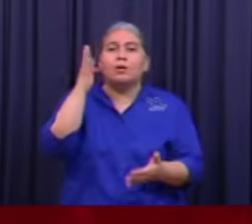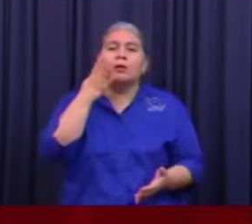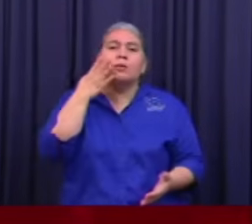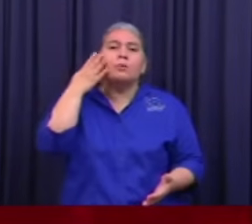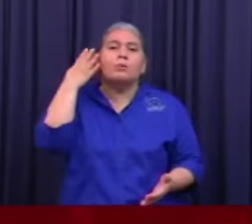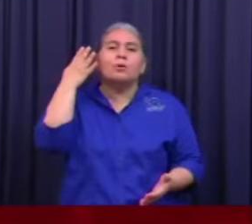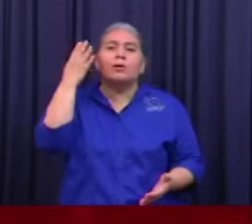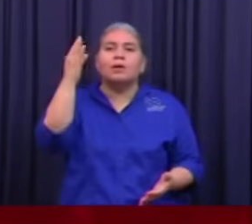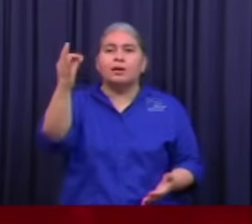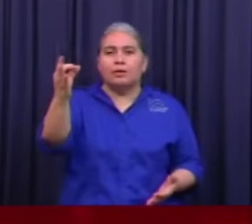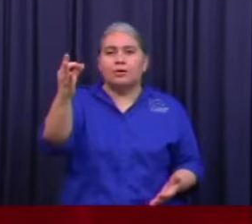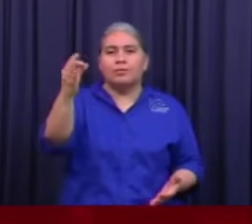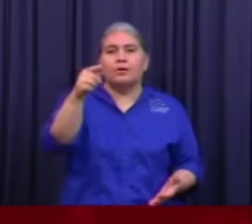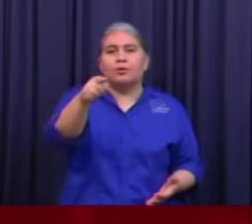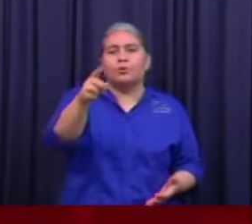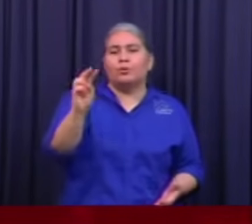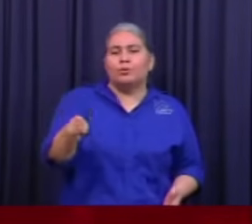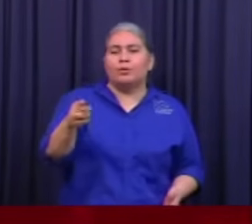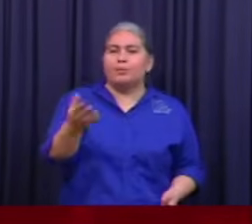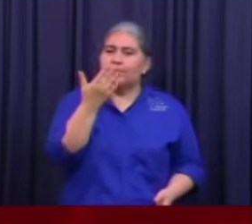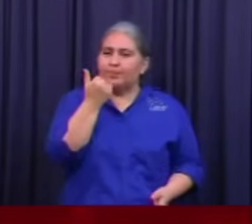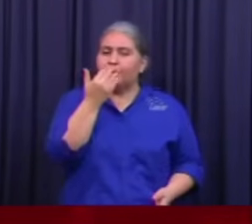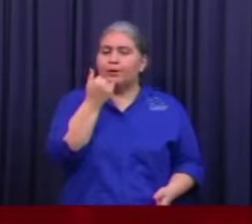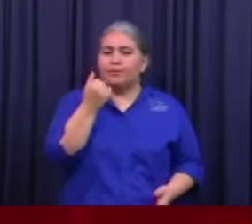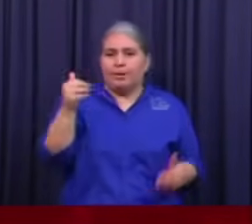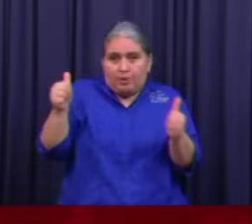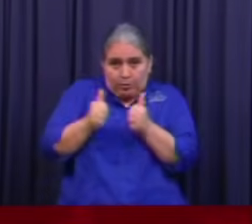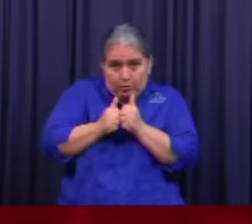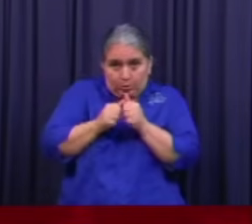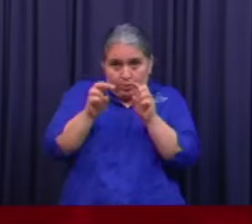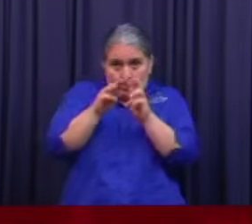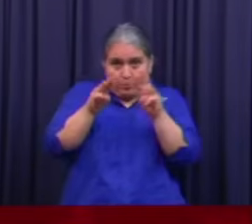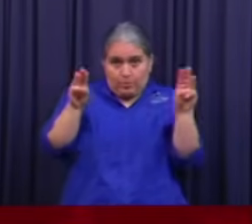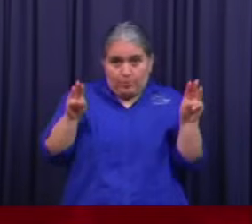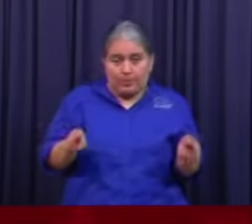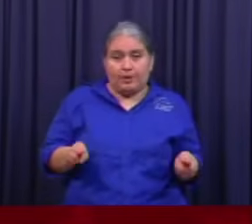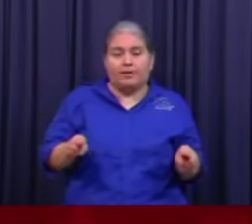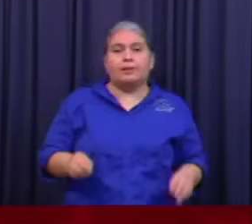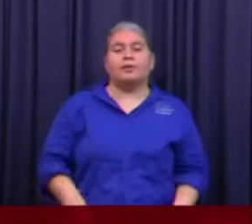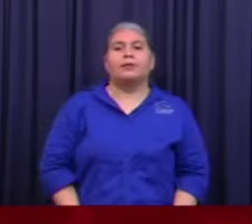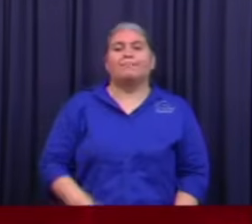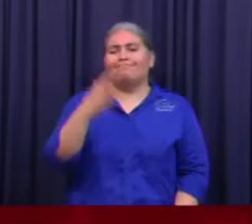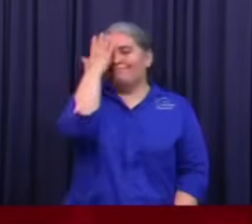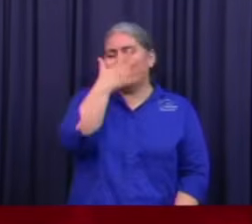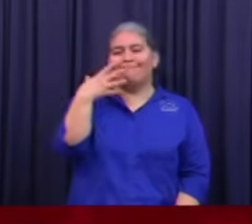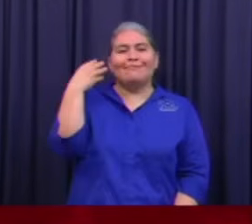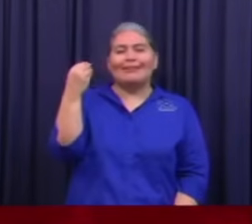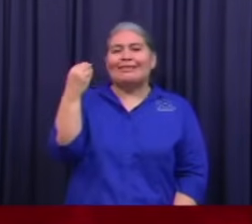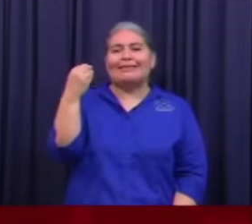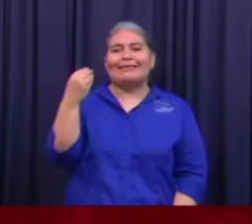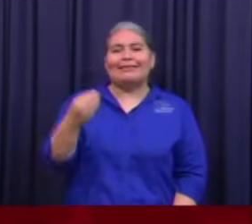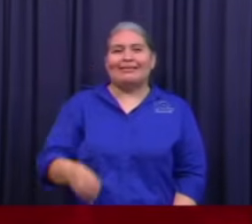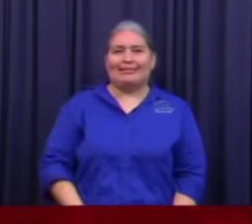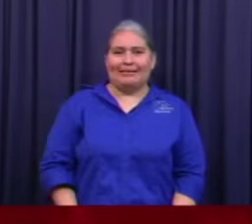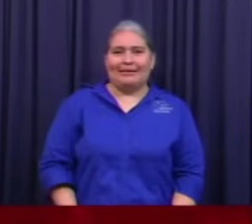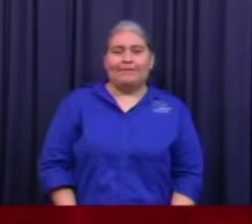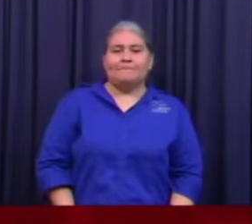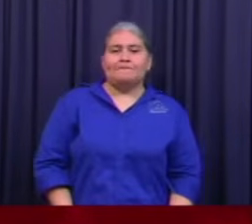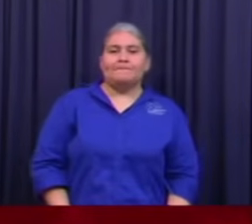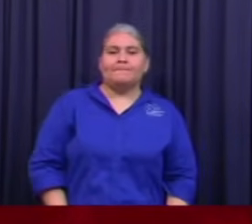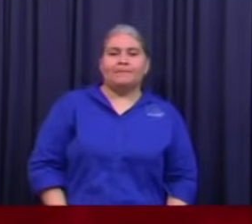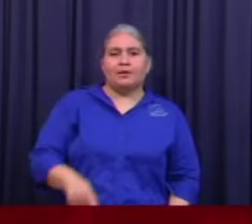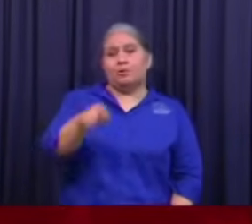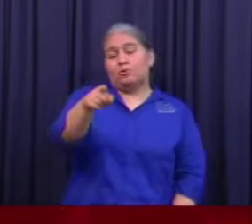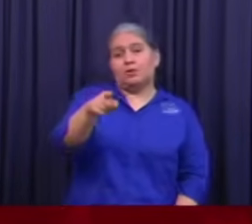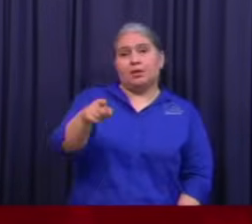a mi mesa Qué cosa más linda hermano mire si usted no vino en los dos primeros servicios Pues